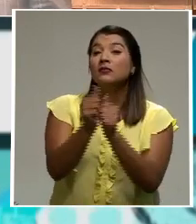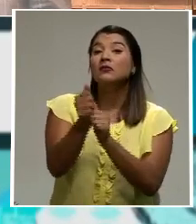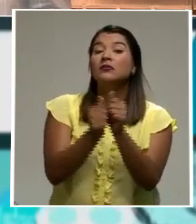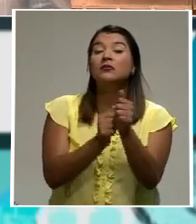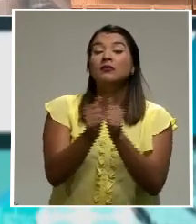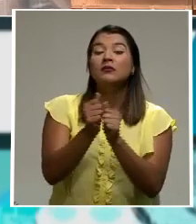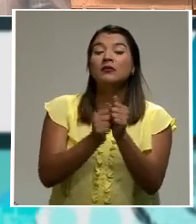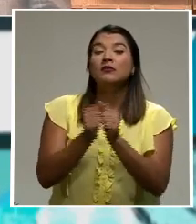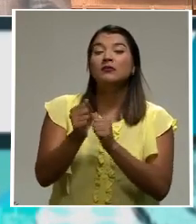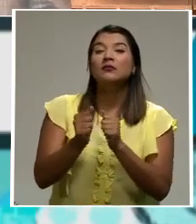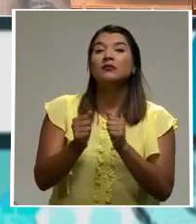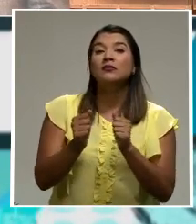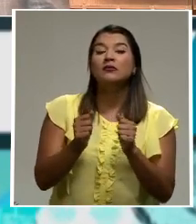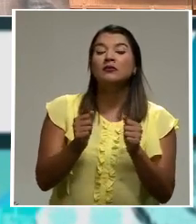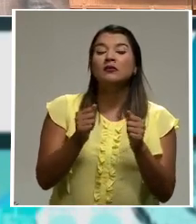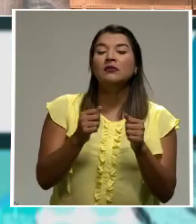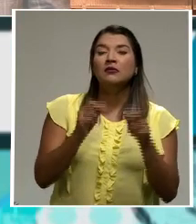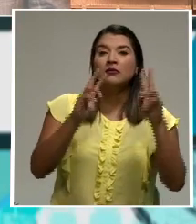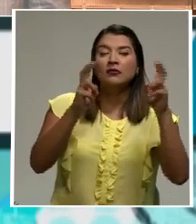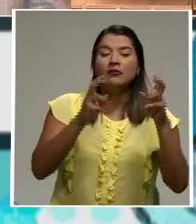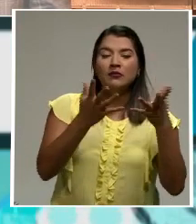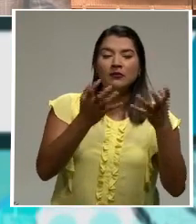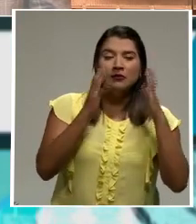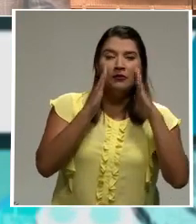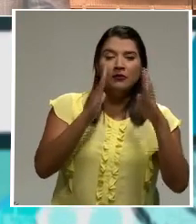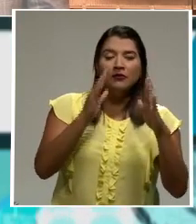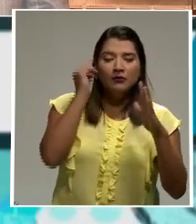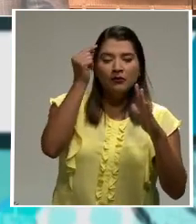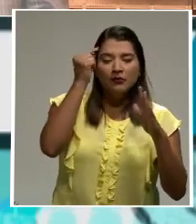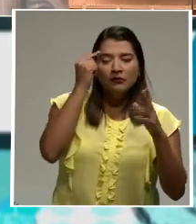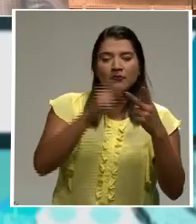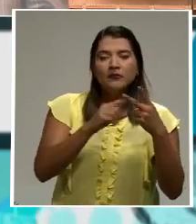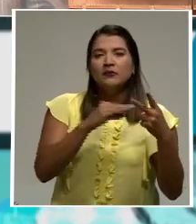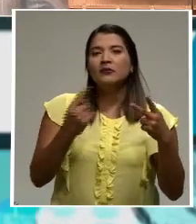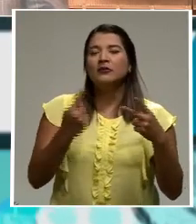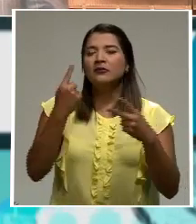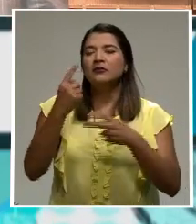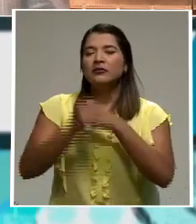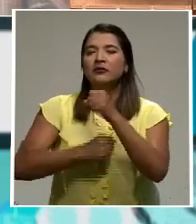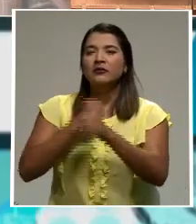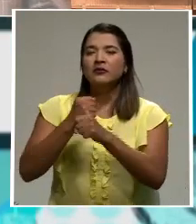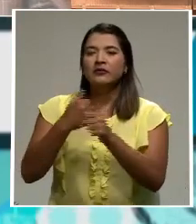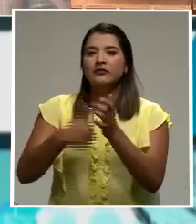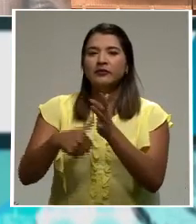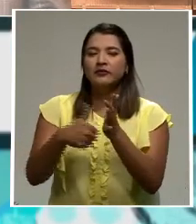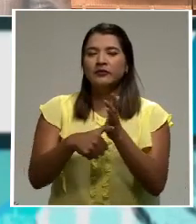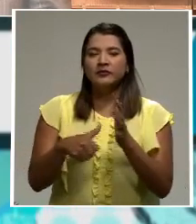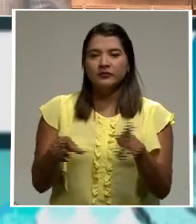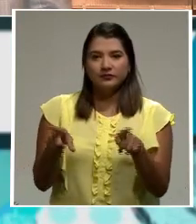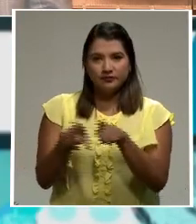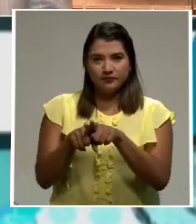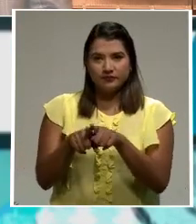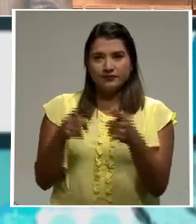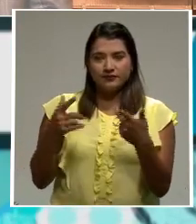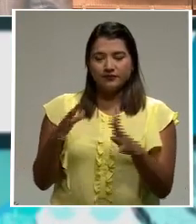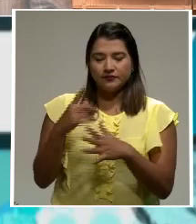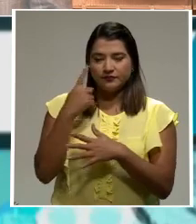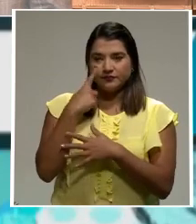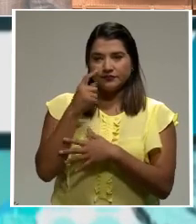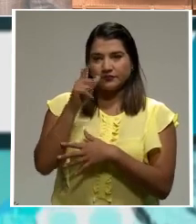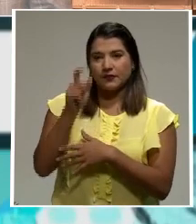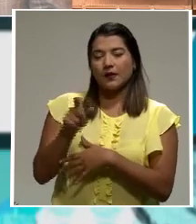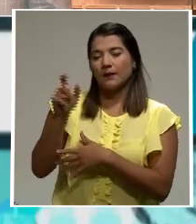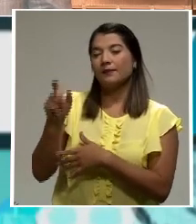entre la agenda del gobierno y un año electoral que también se manifiesta en